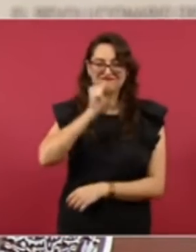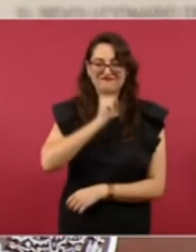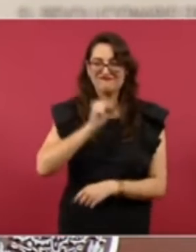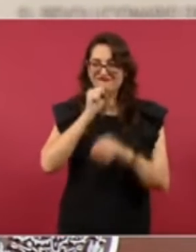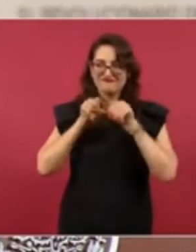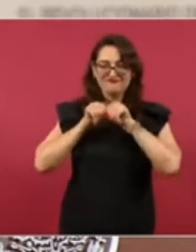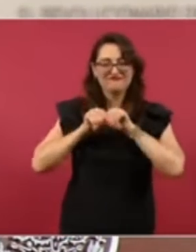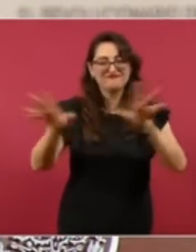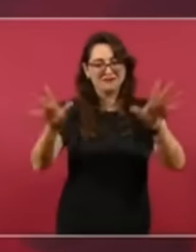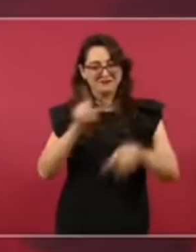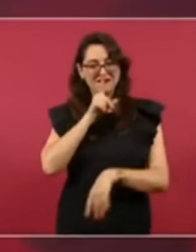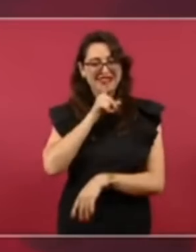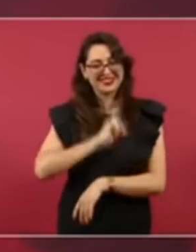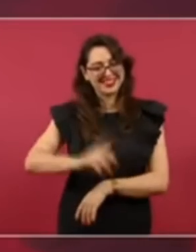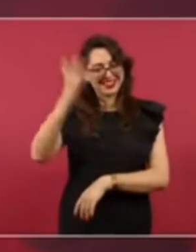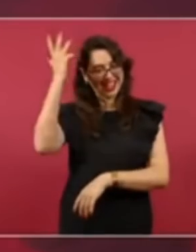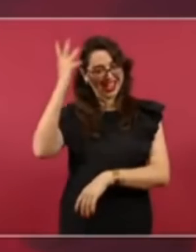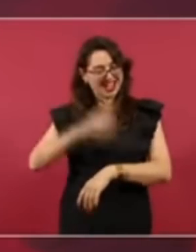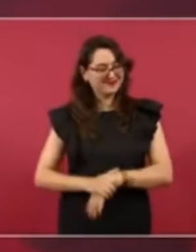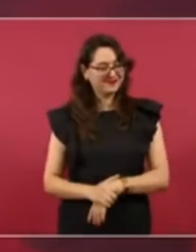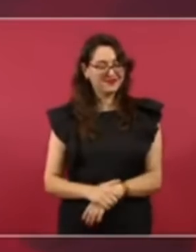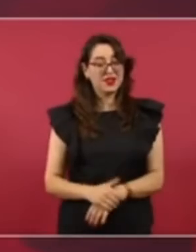Pero primero vamos a